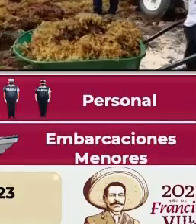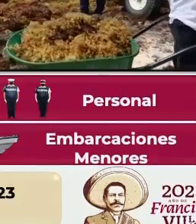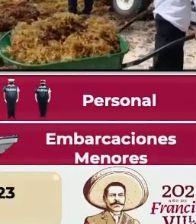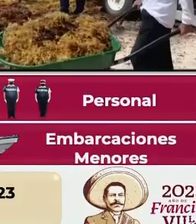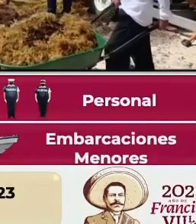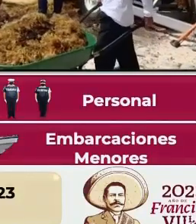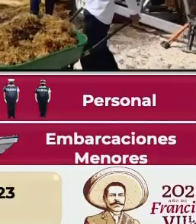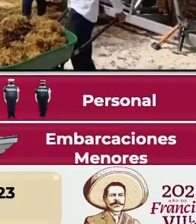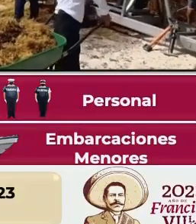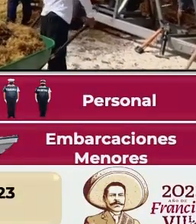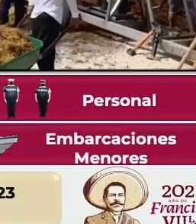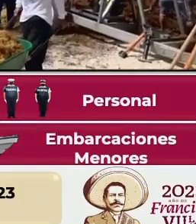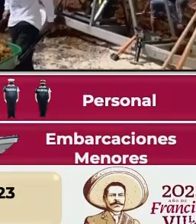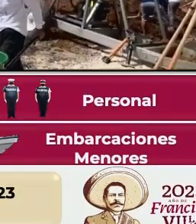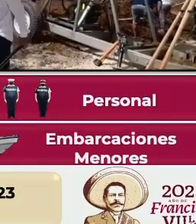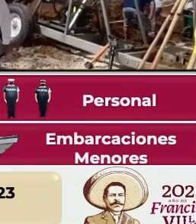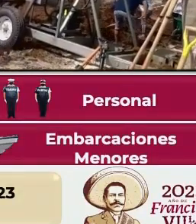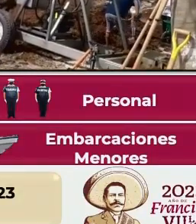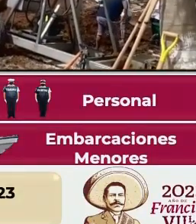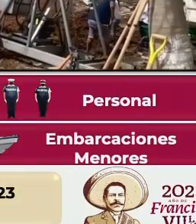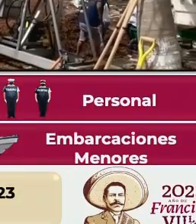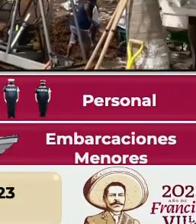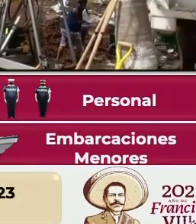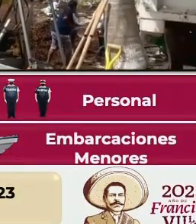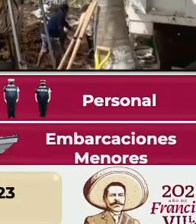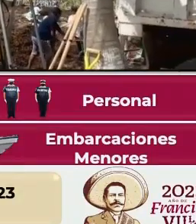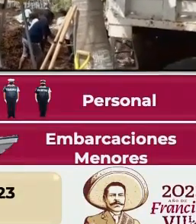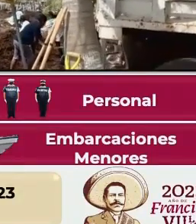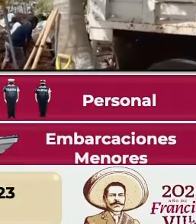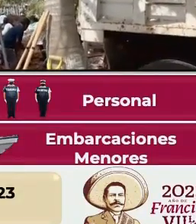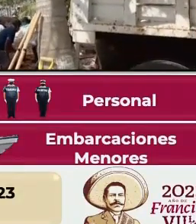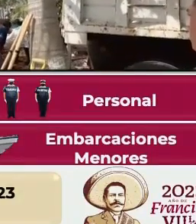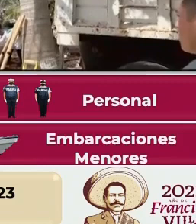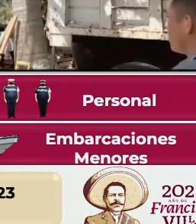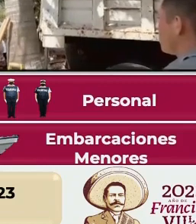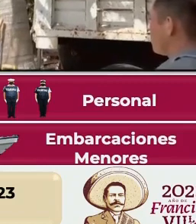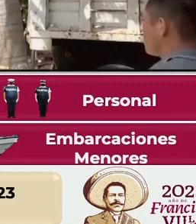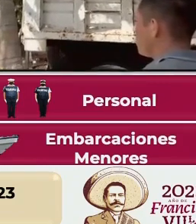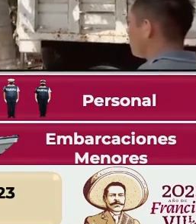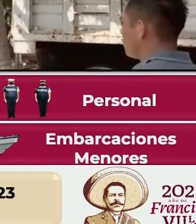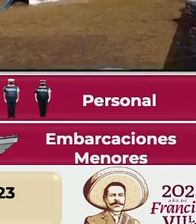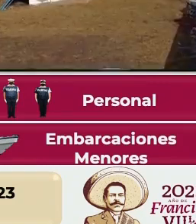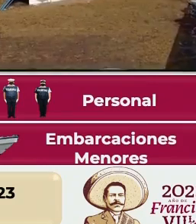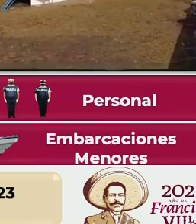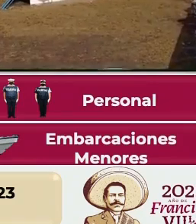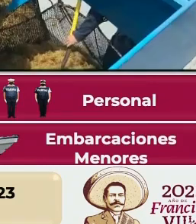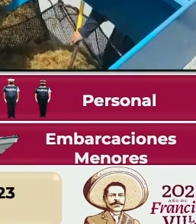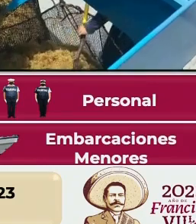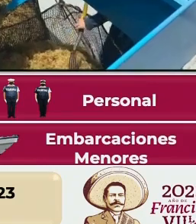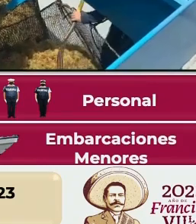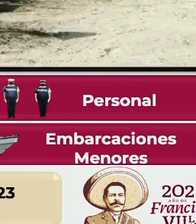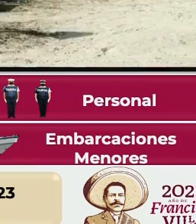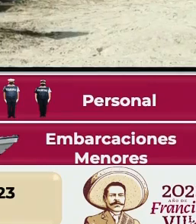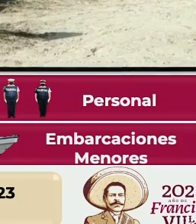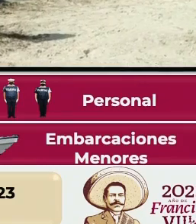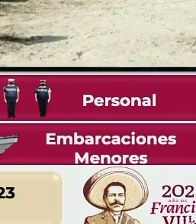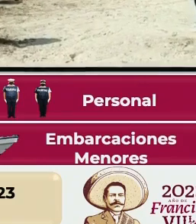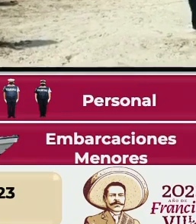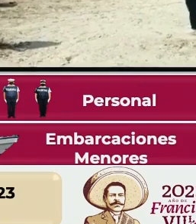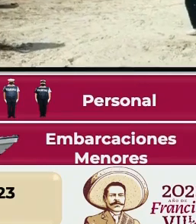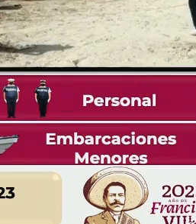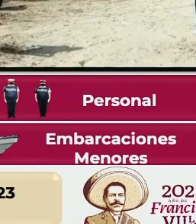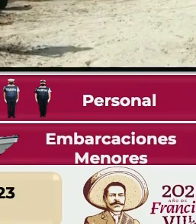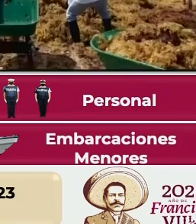sumamente importante que se desarrolla aquí en el estado de Quintana Roo, es el único estado en donde tiene